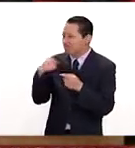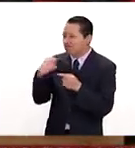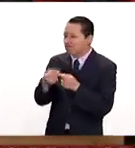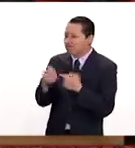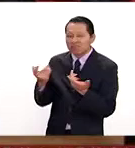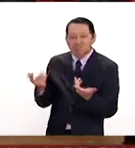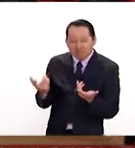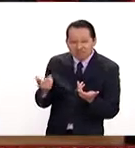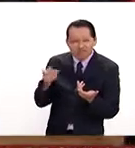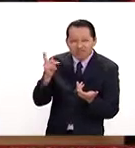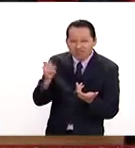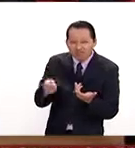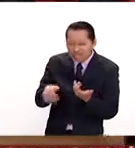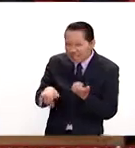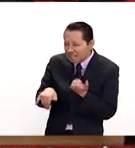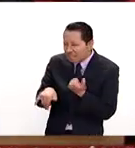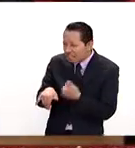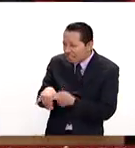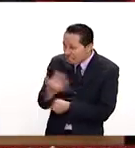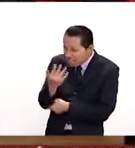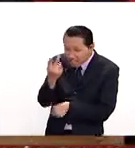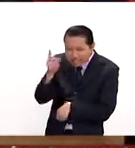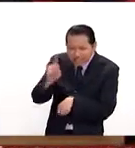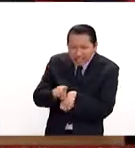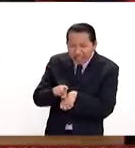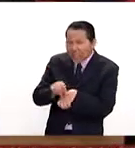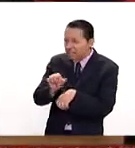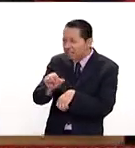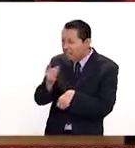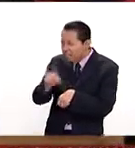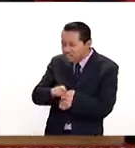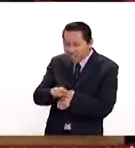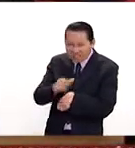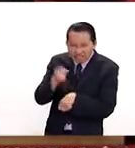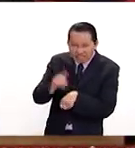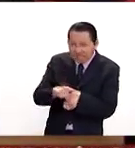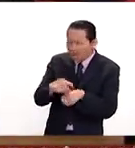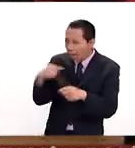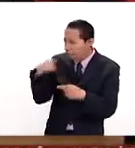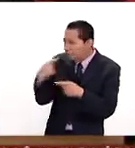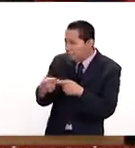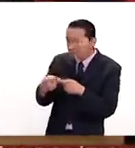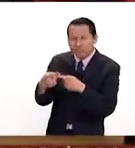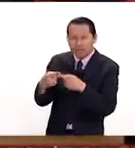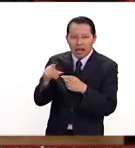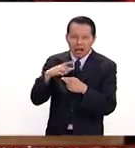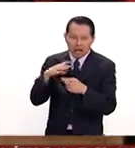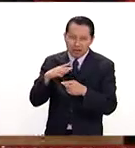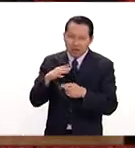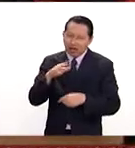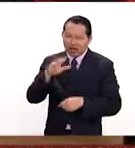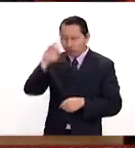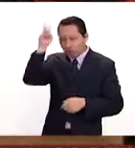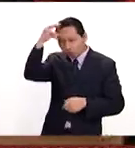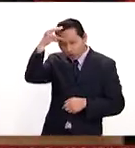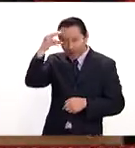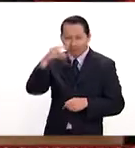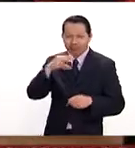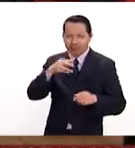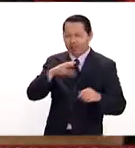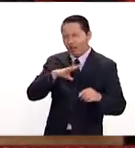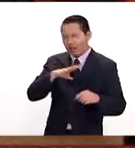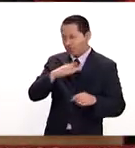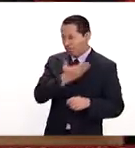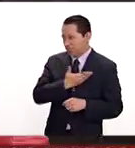En 15 días, 16, 17 días desde la llegada de Trump a la presidencia. Pues